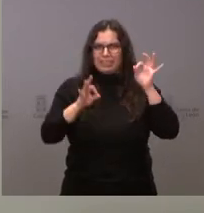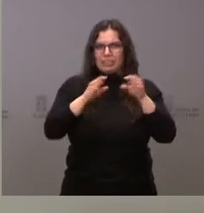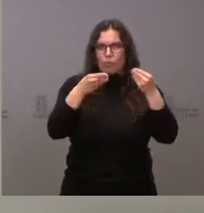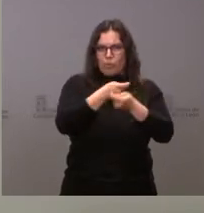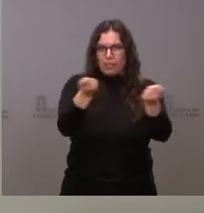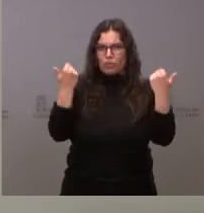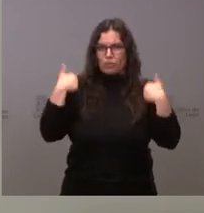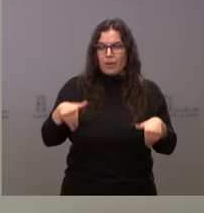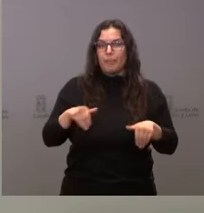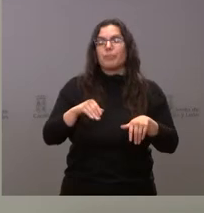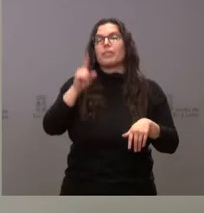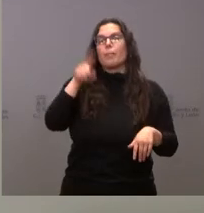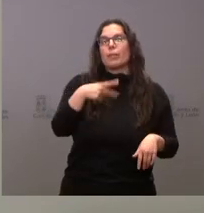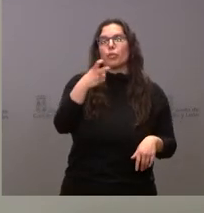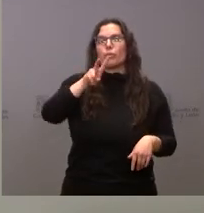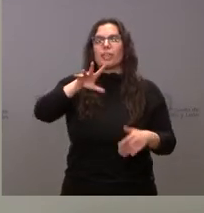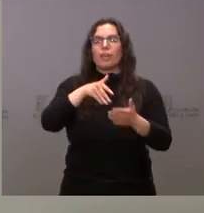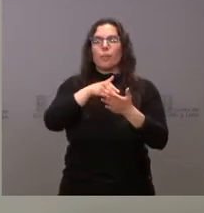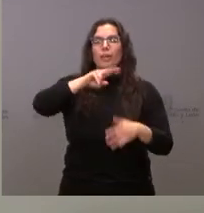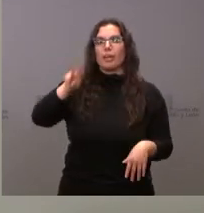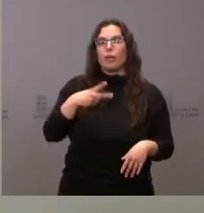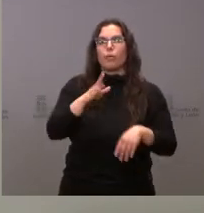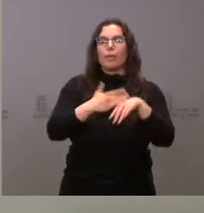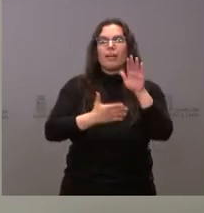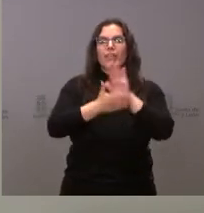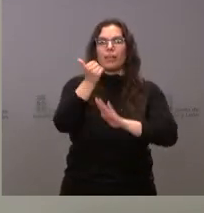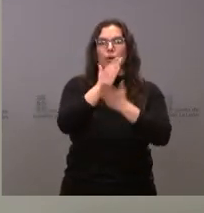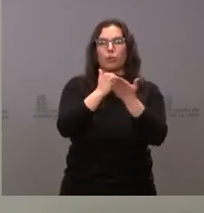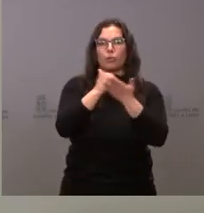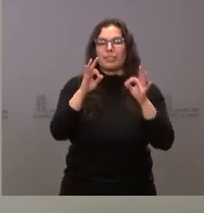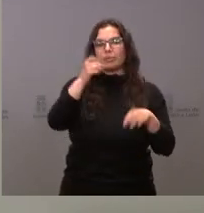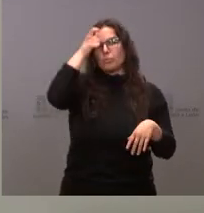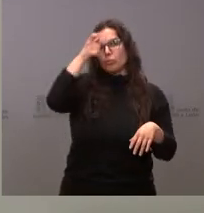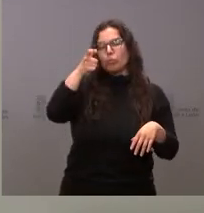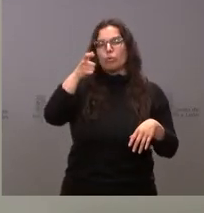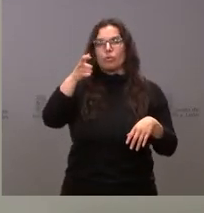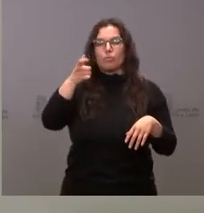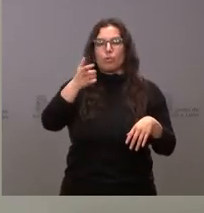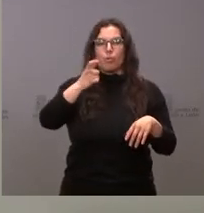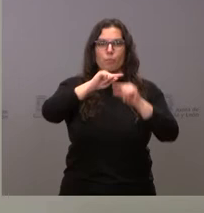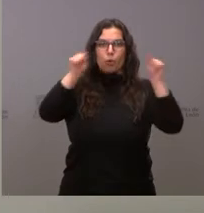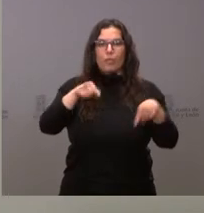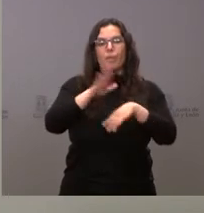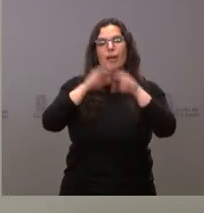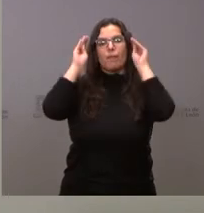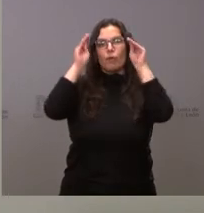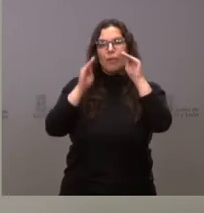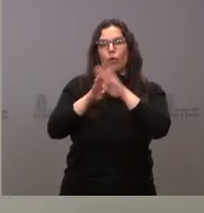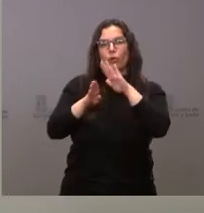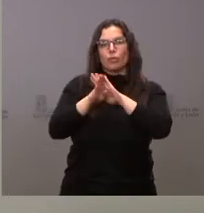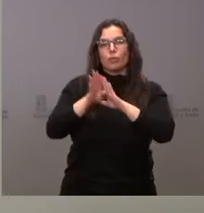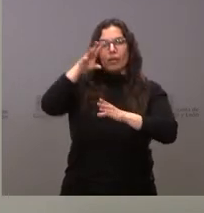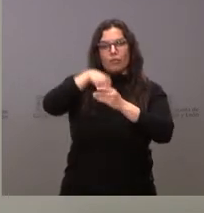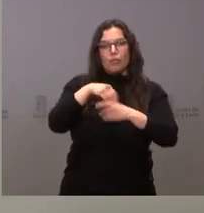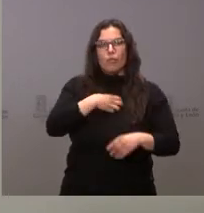225 mil euros a la federación autonómica de municipios y provincias para la formación continua de los empleados públicos